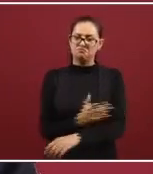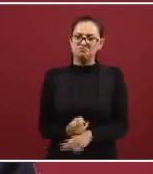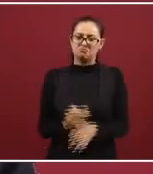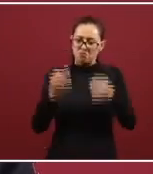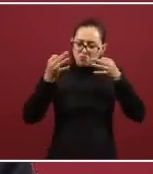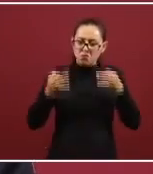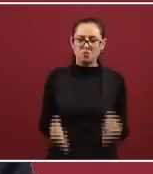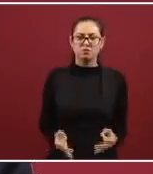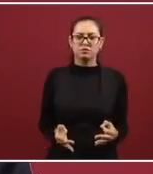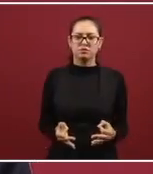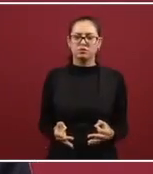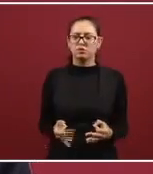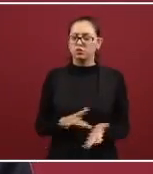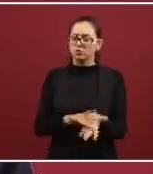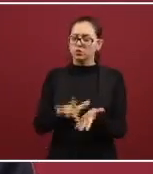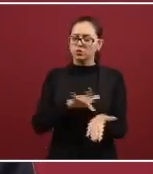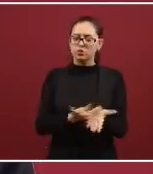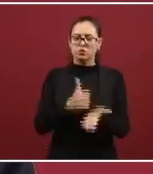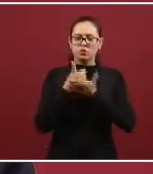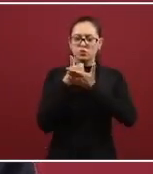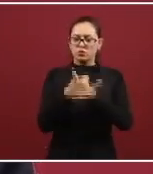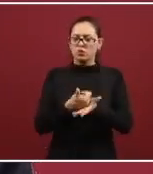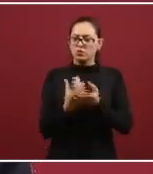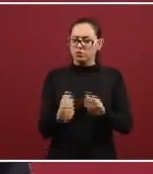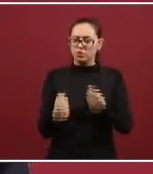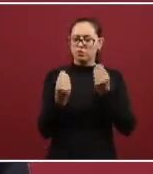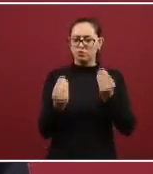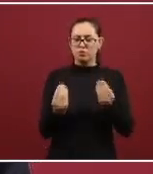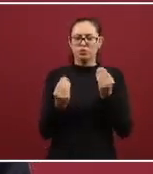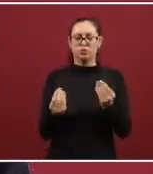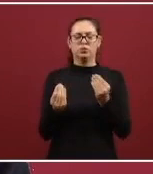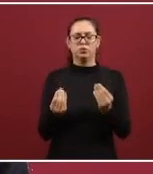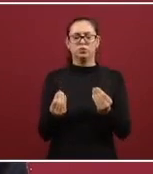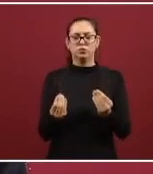ha ayudado mucho para que